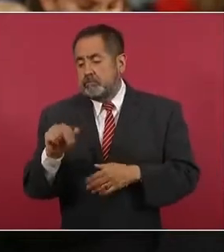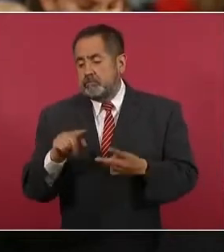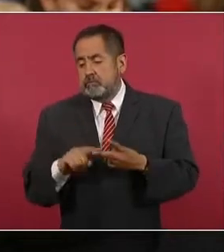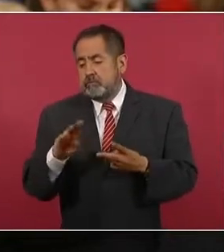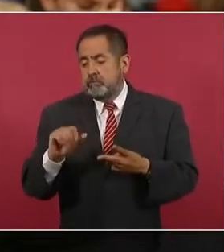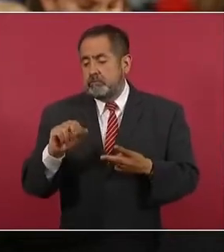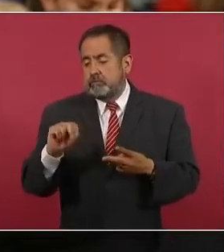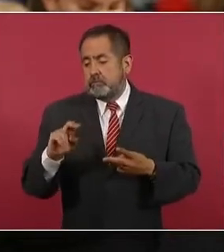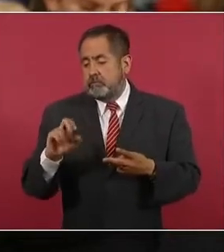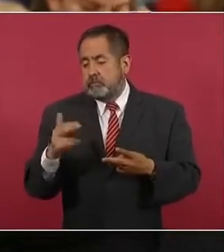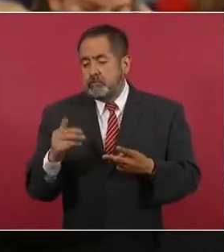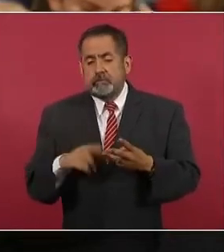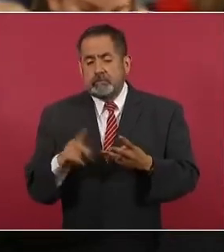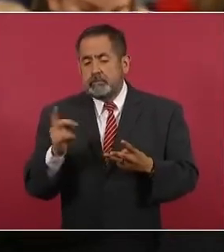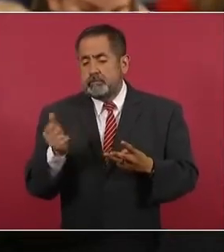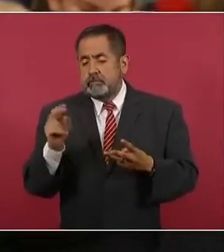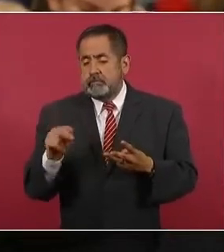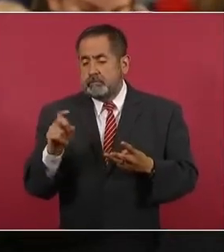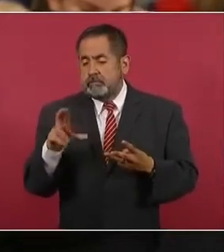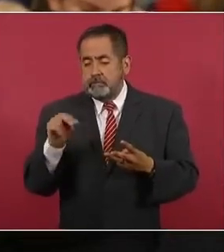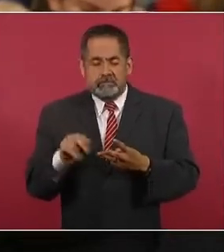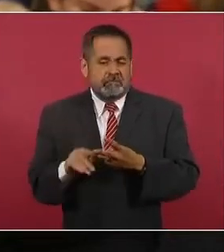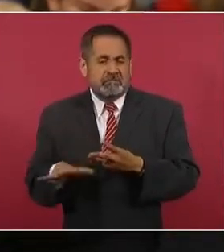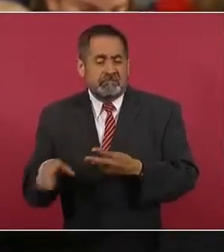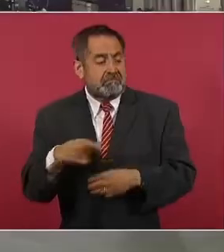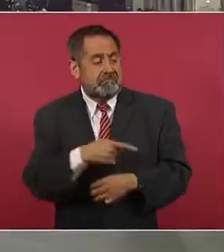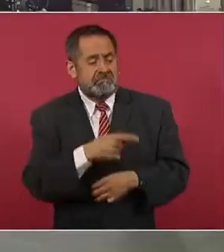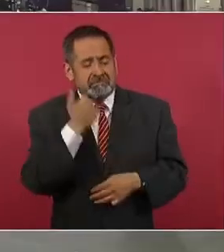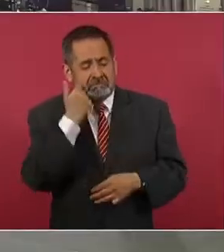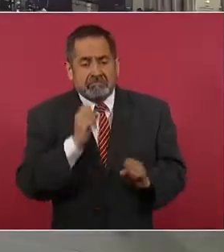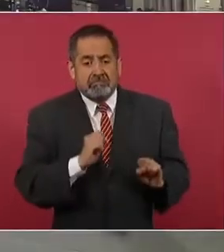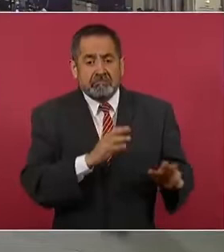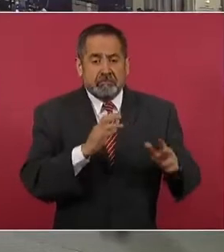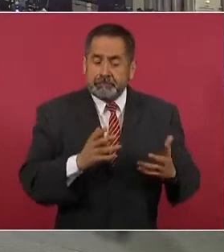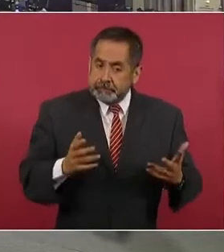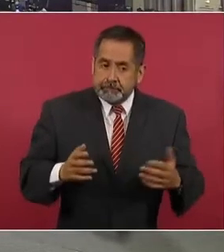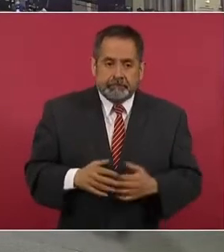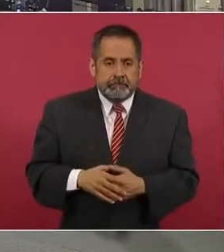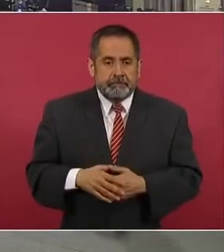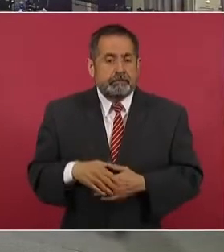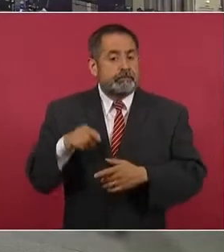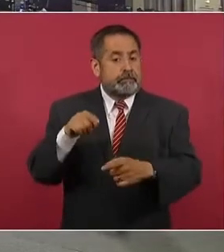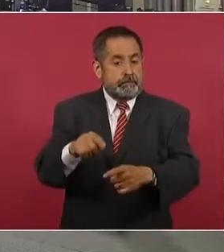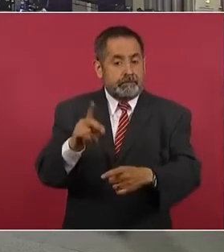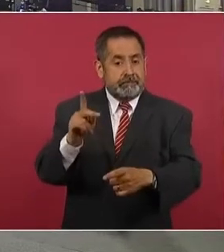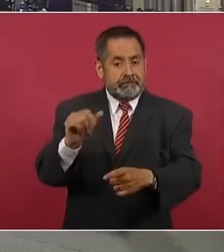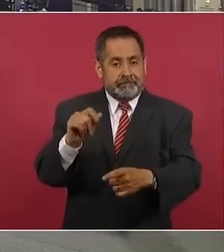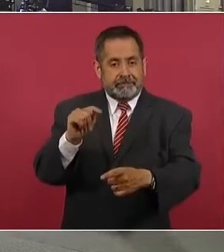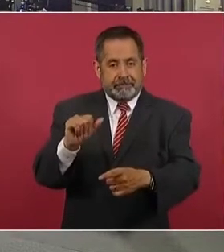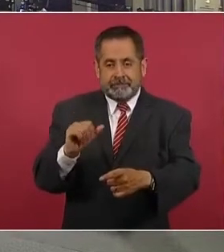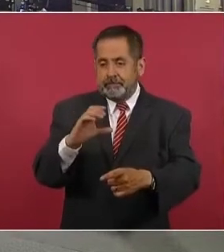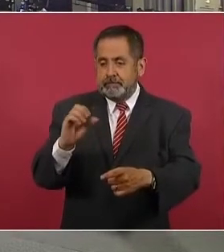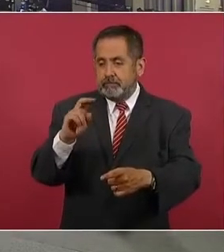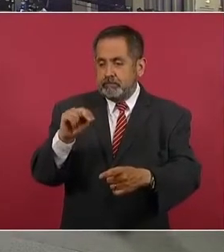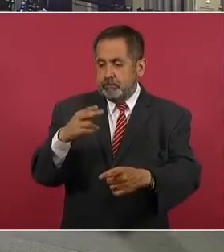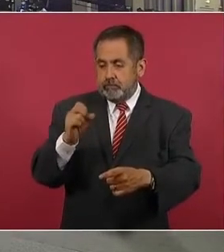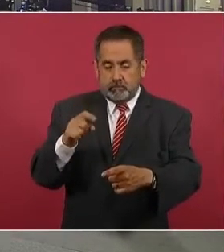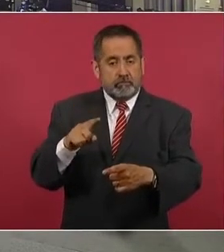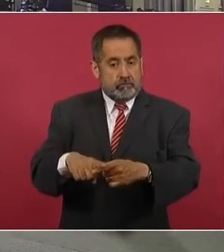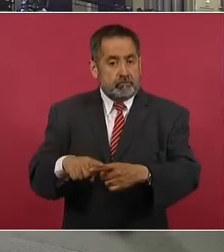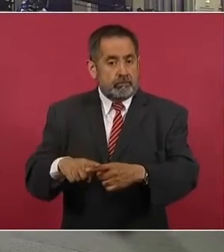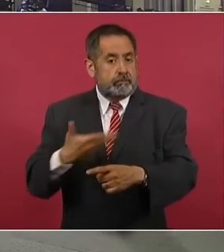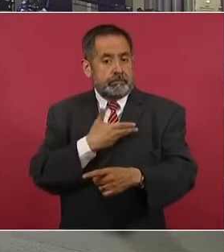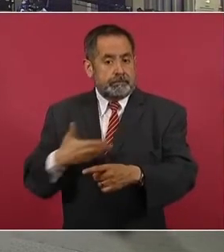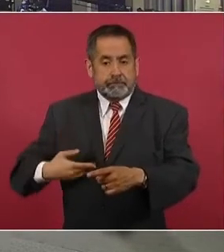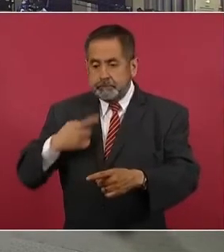San Pedro. En el caso de Pasta de Conchos, el presidente López Obrador reabrió el rescate de los cadáveres y junto con